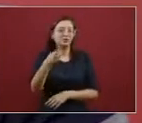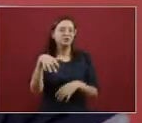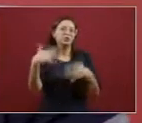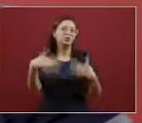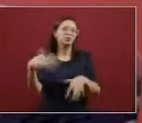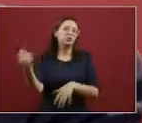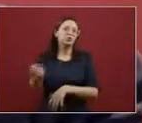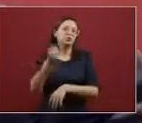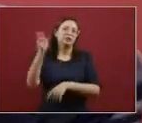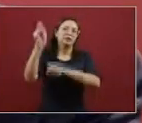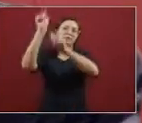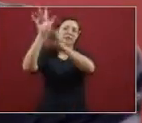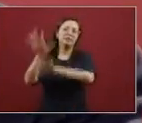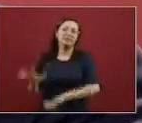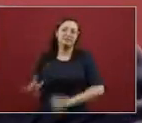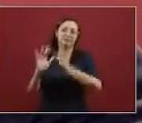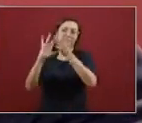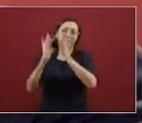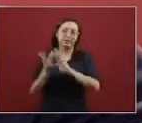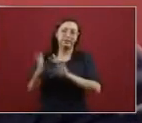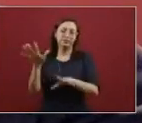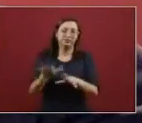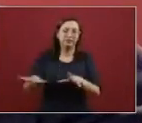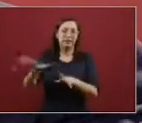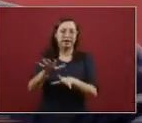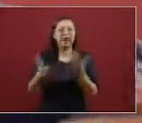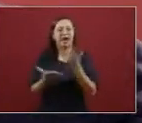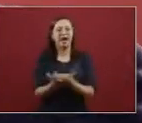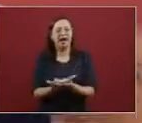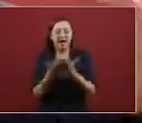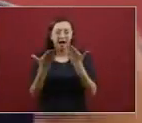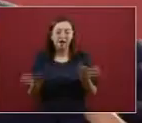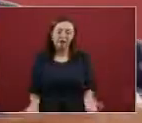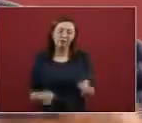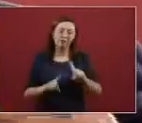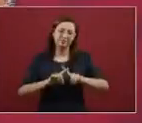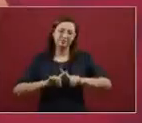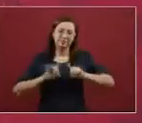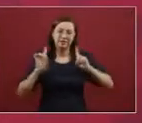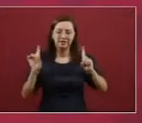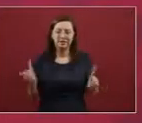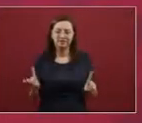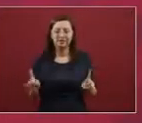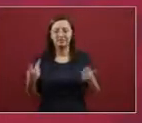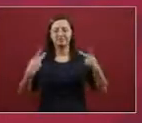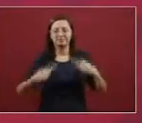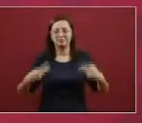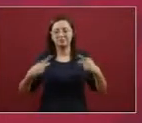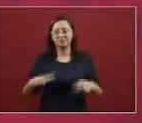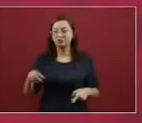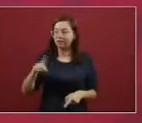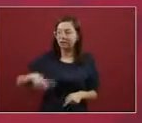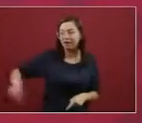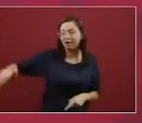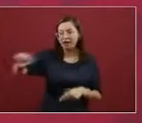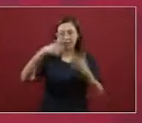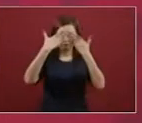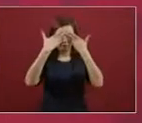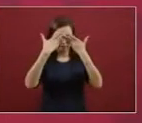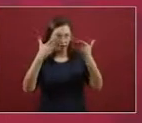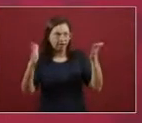su sabor es distinto la gente estaba muy consciente de las